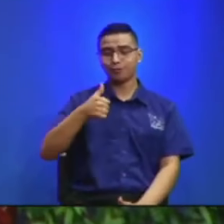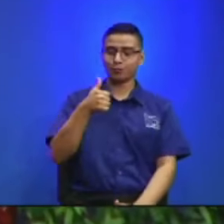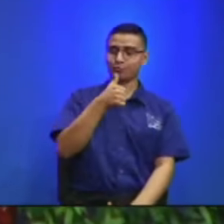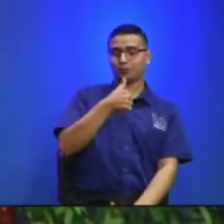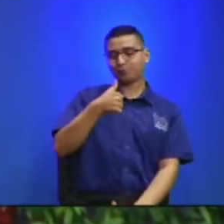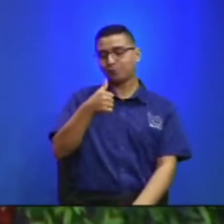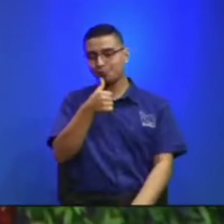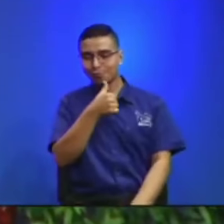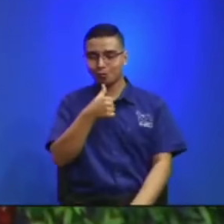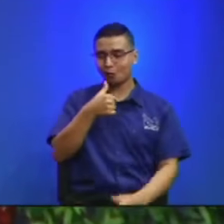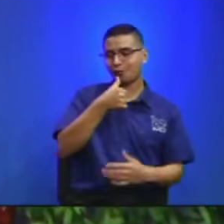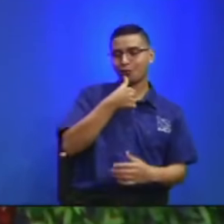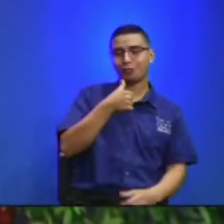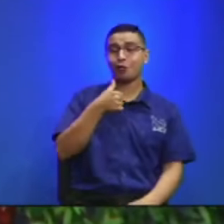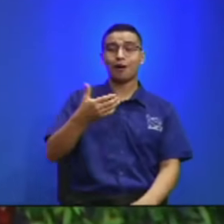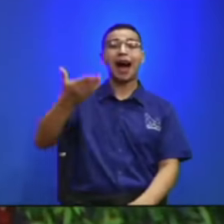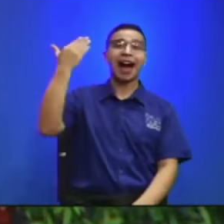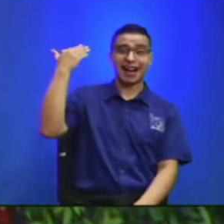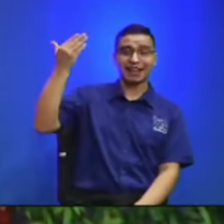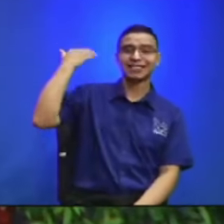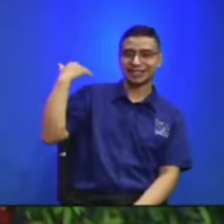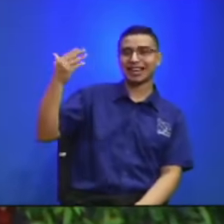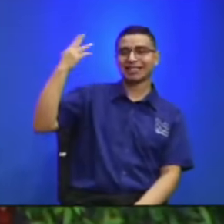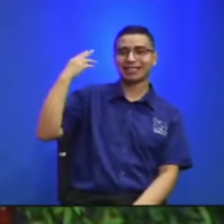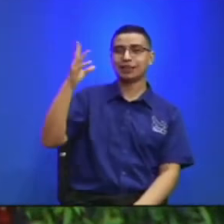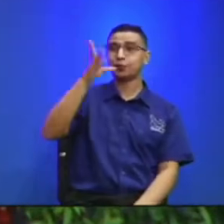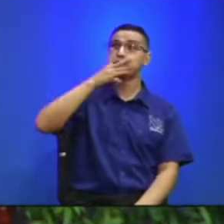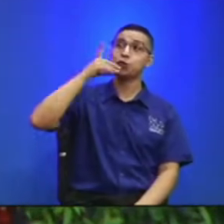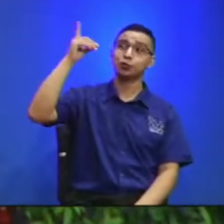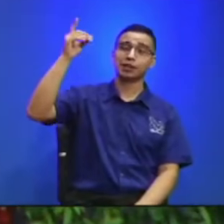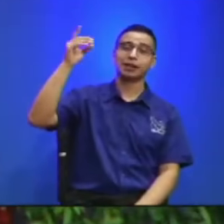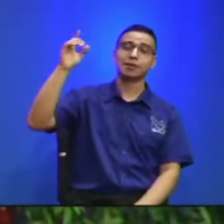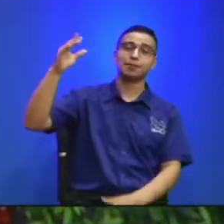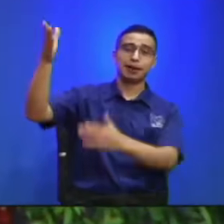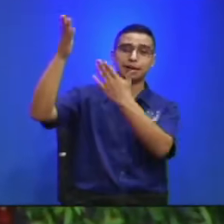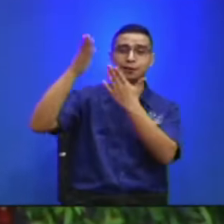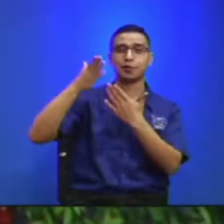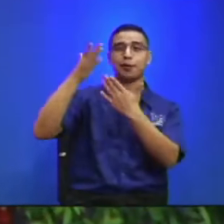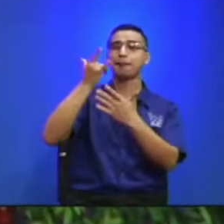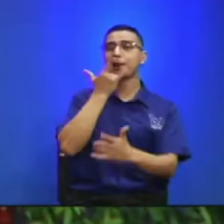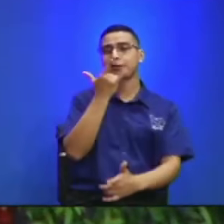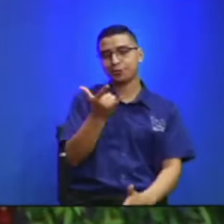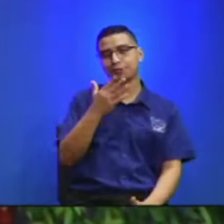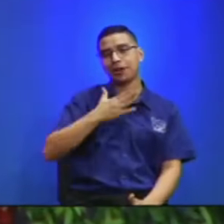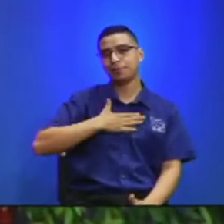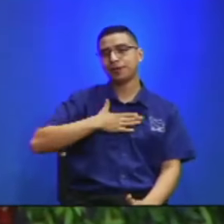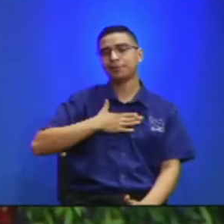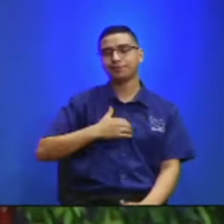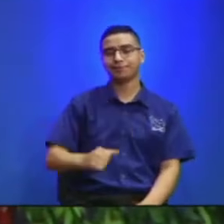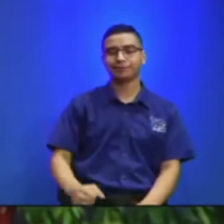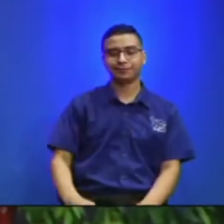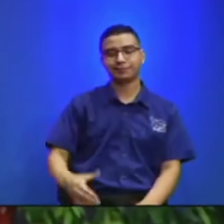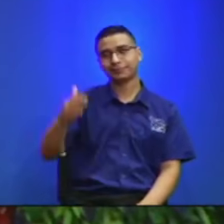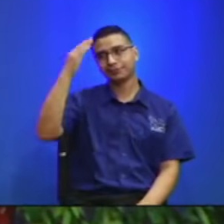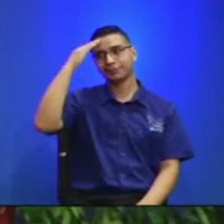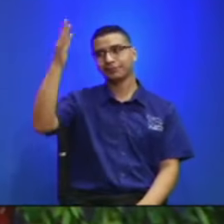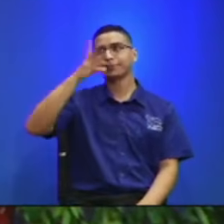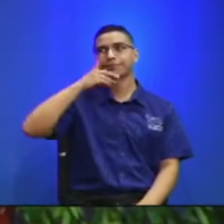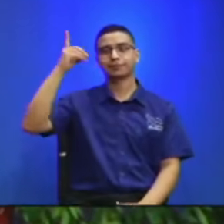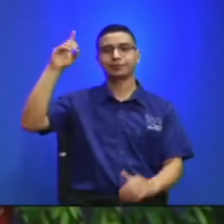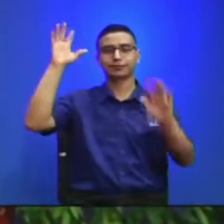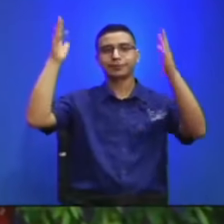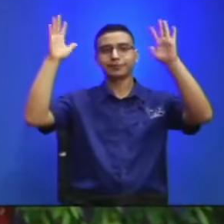de vosotros mero ya ya pasó ya pasó gracias a dios el un aplauso al rey por lo que le estoy tratando de decir es que